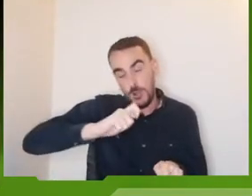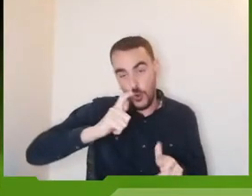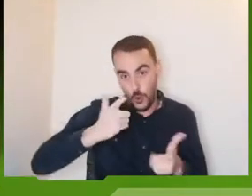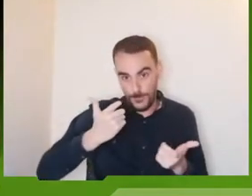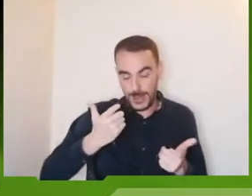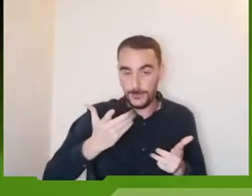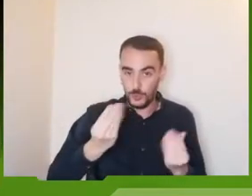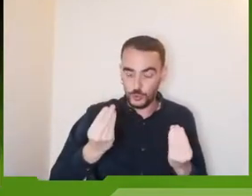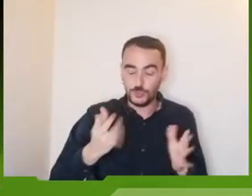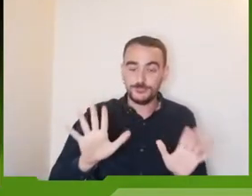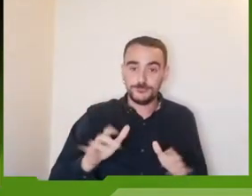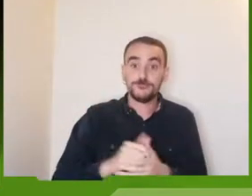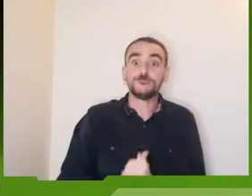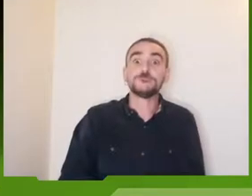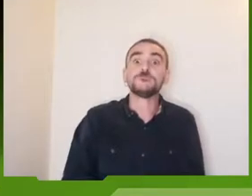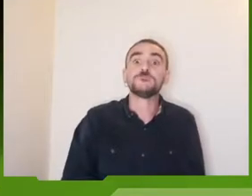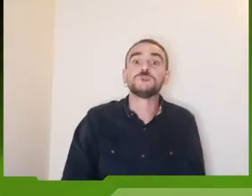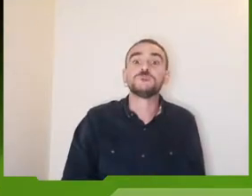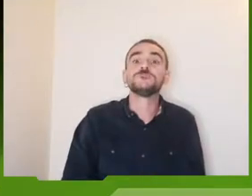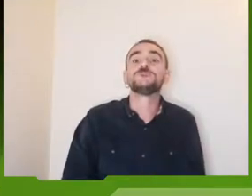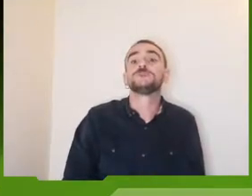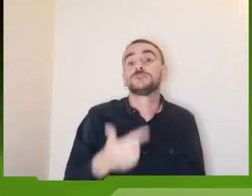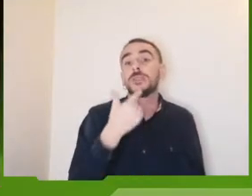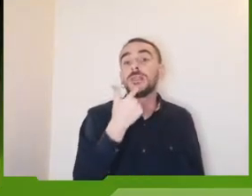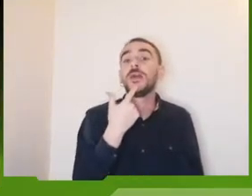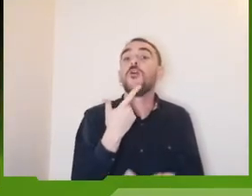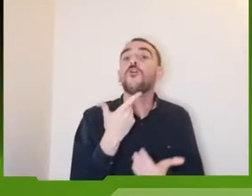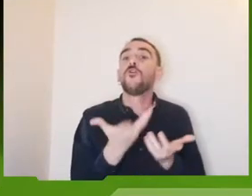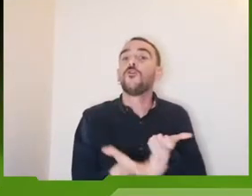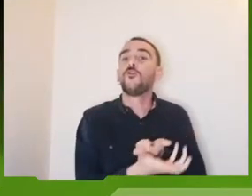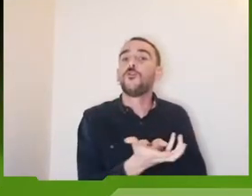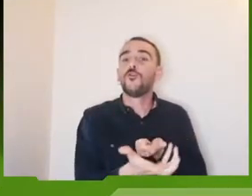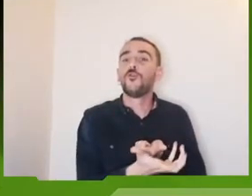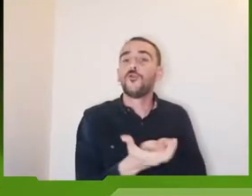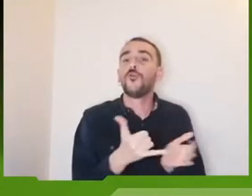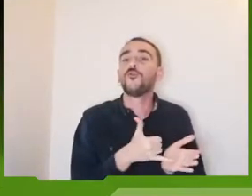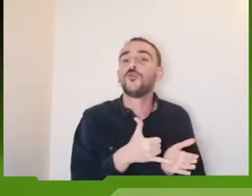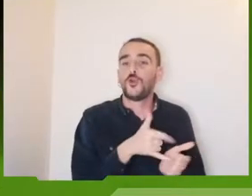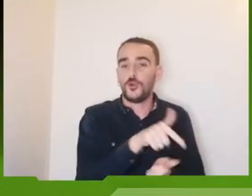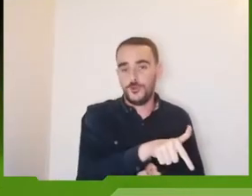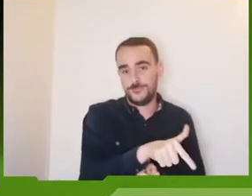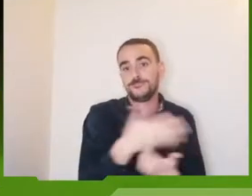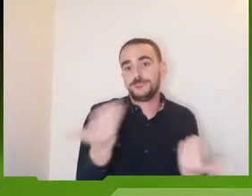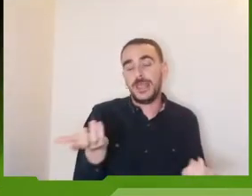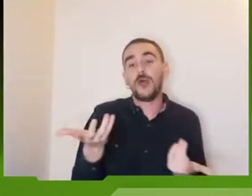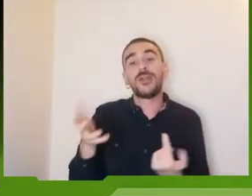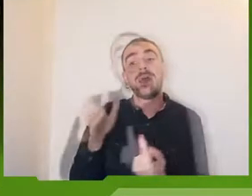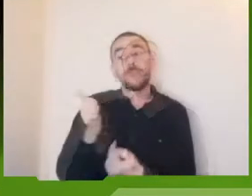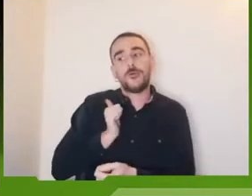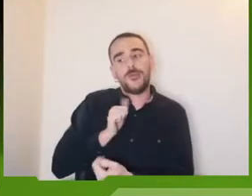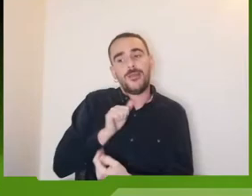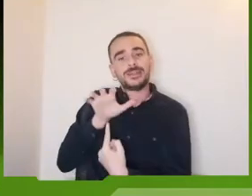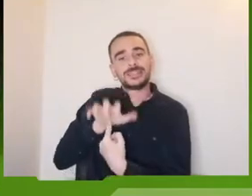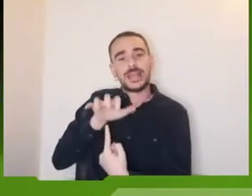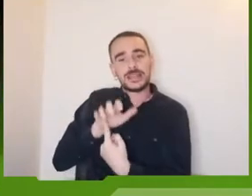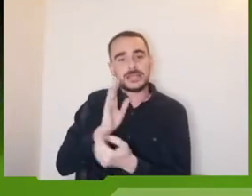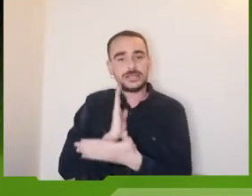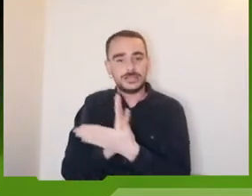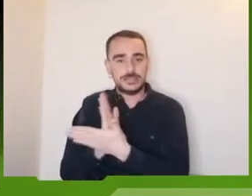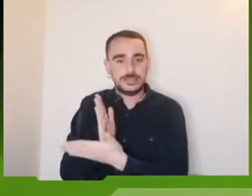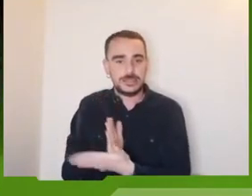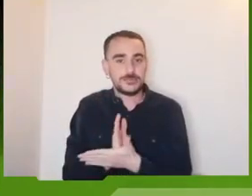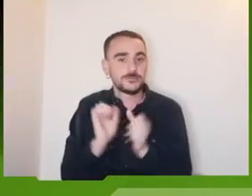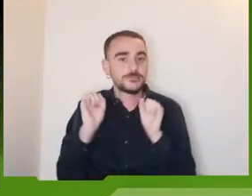Pues dejo la cebolla a fuego bajito y vamos a picar las setas. A ver si estoy bien